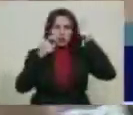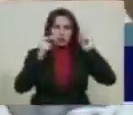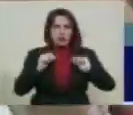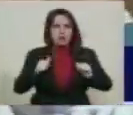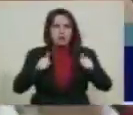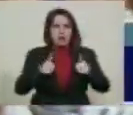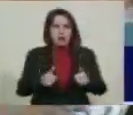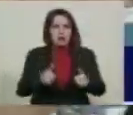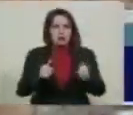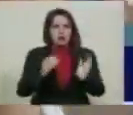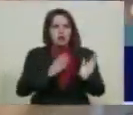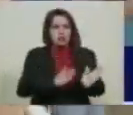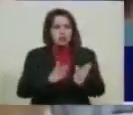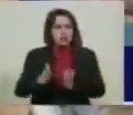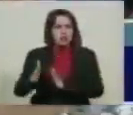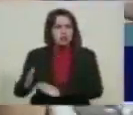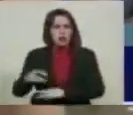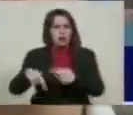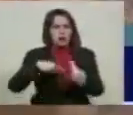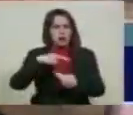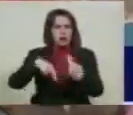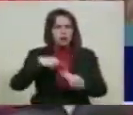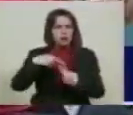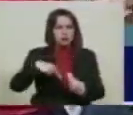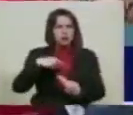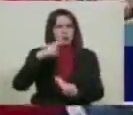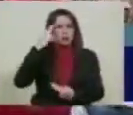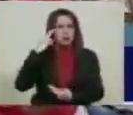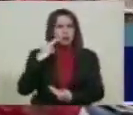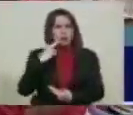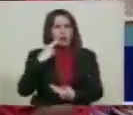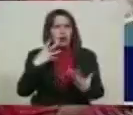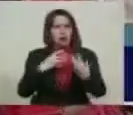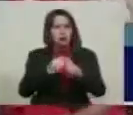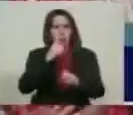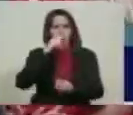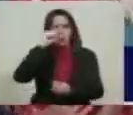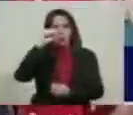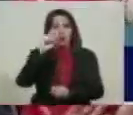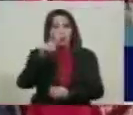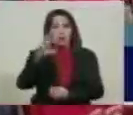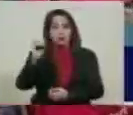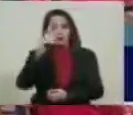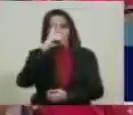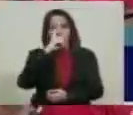inicio de esta etapa de la revolución bolivariana en el poder. 20 años.